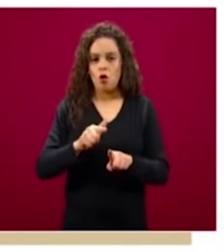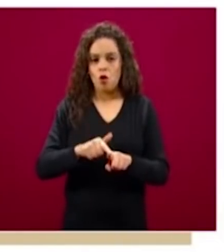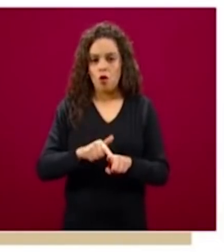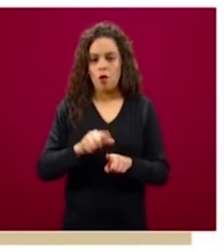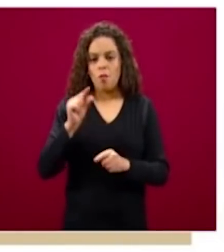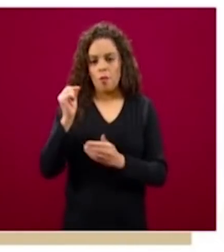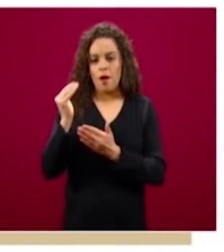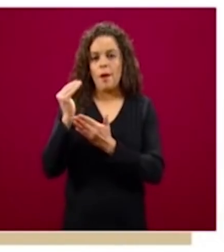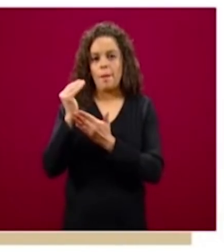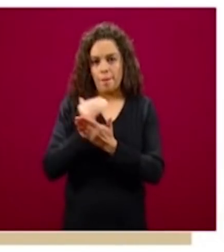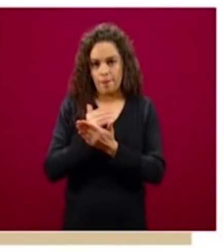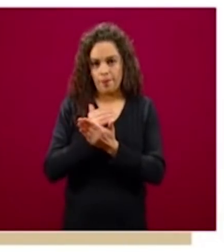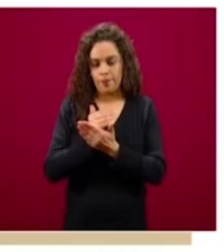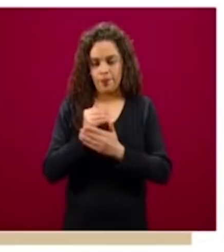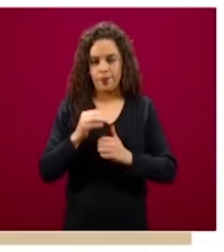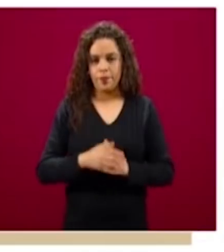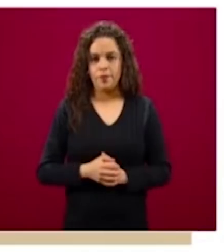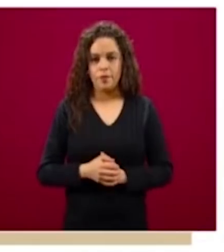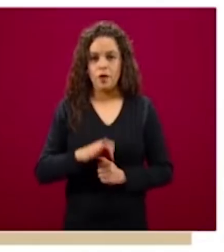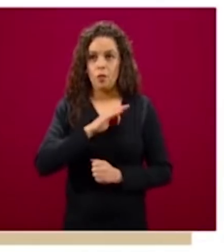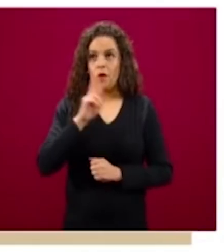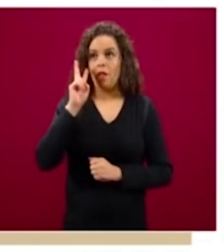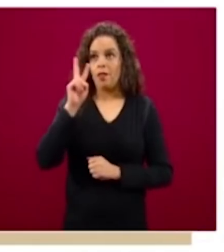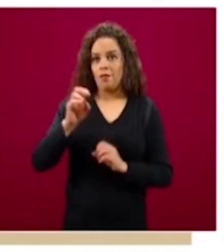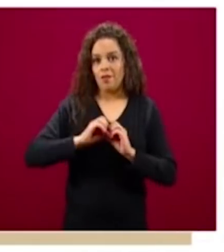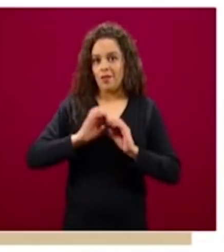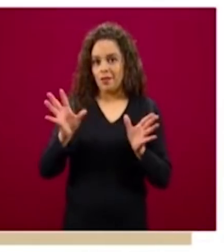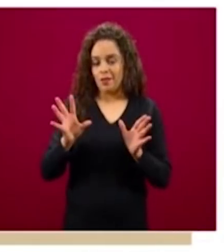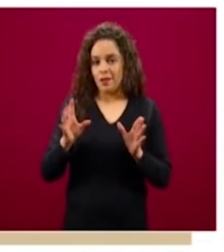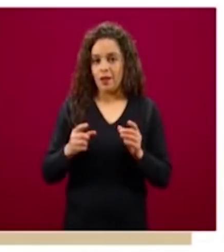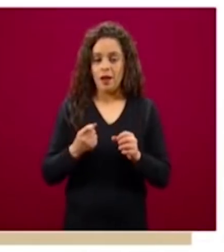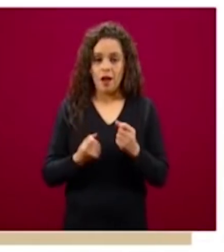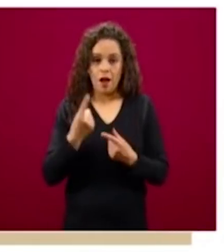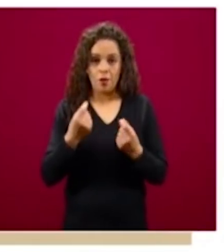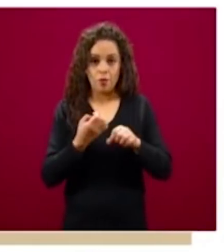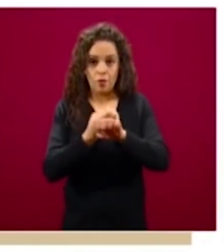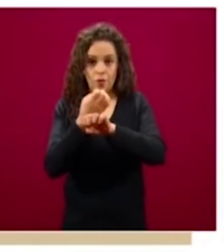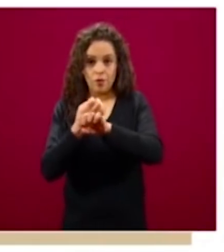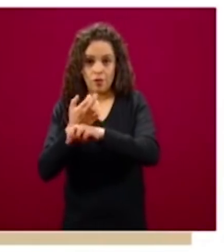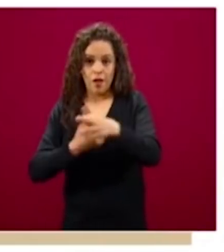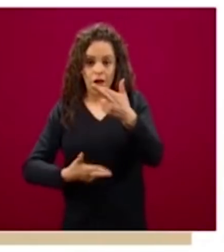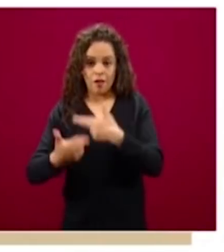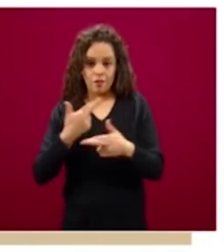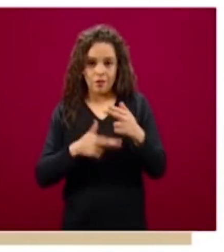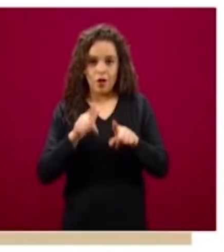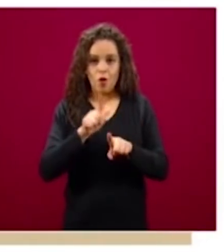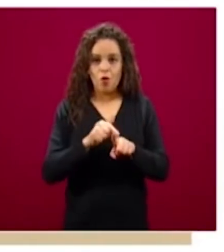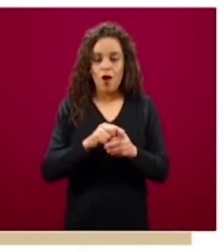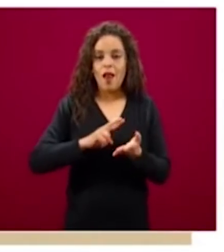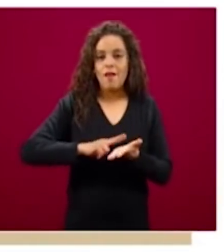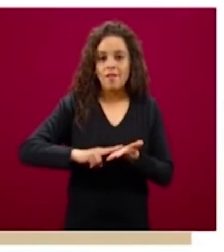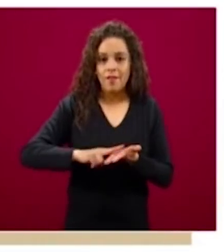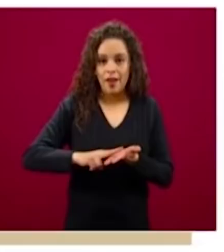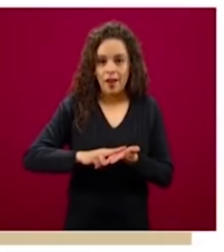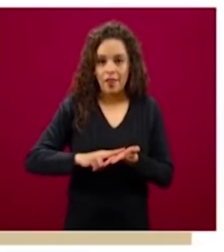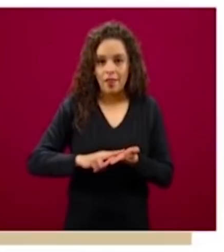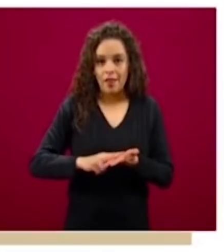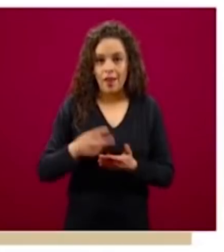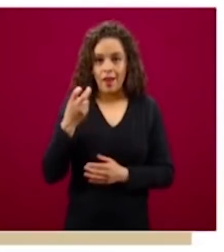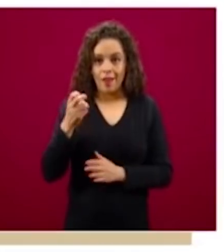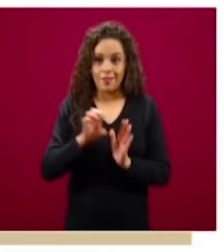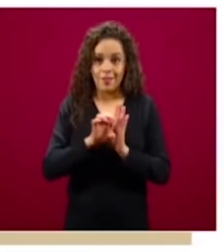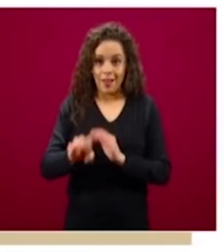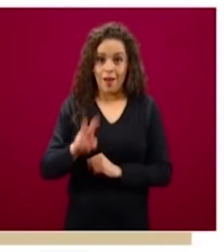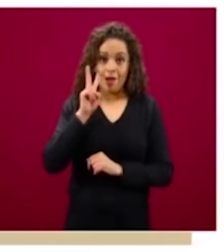menor, de menos casos. Vemos inclusive algunas entidades que regresan a la tonalidad verde, por ejemplo, y esto